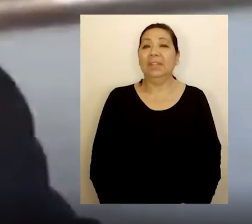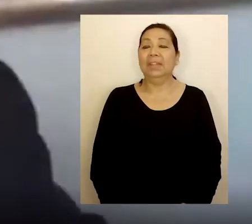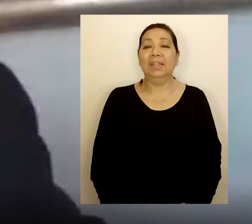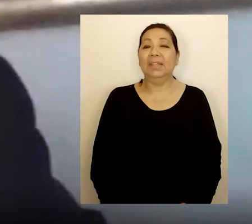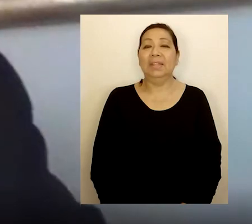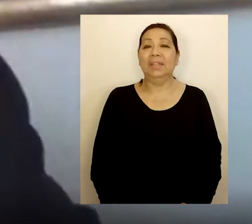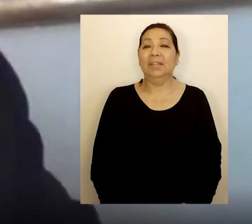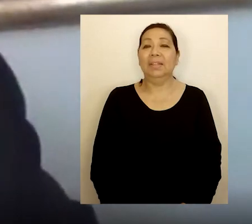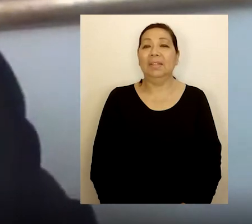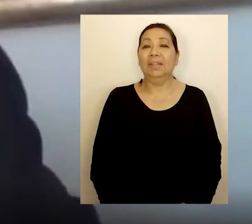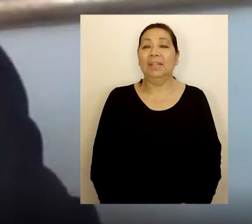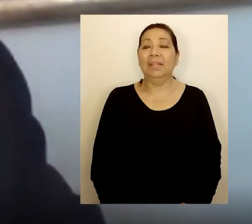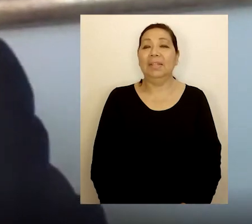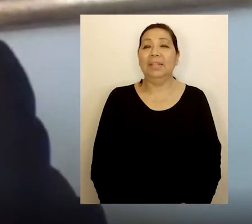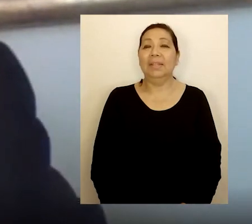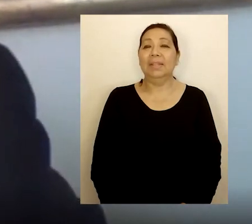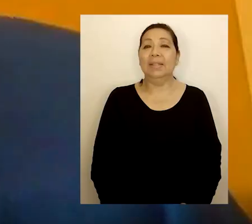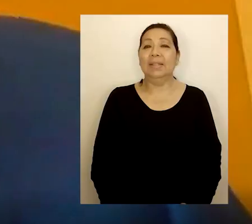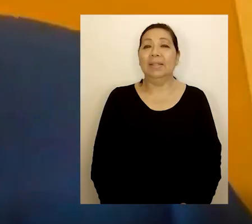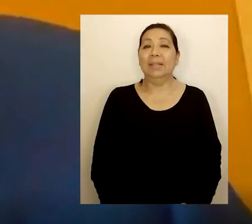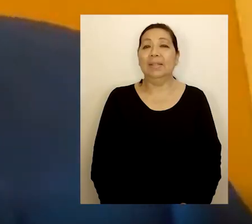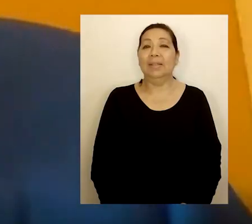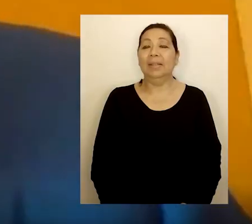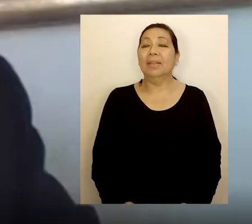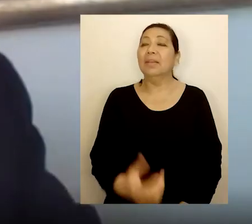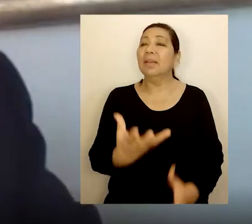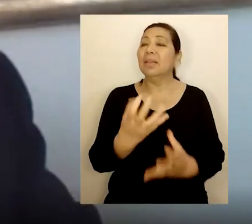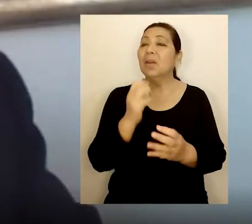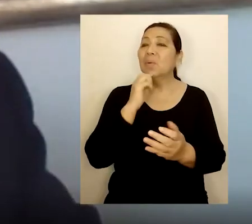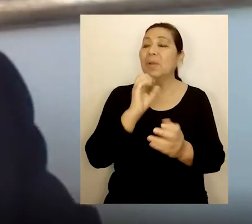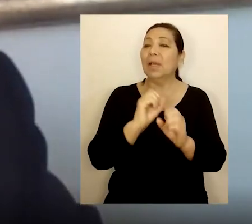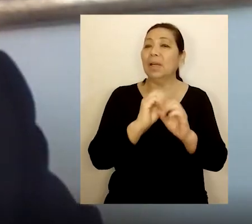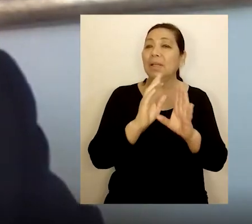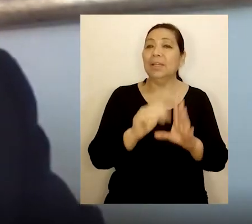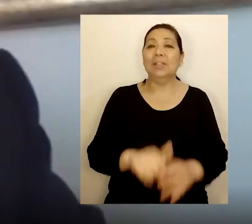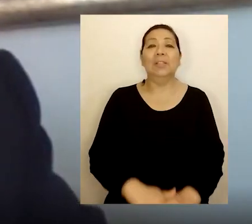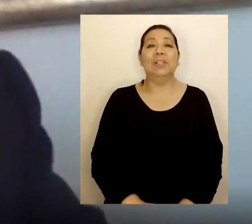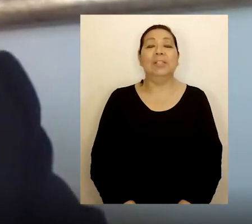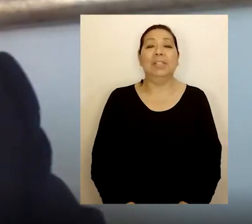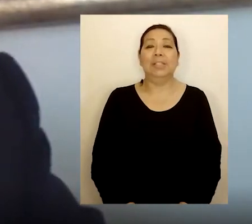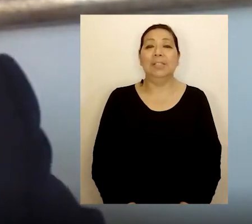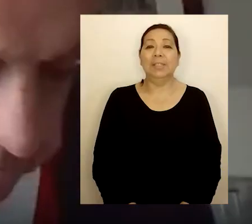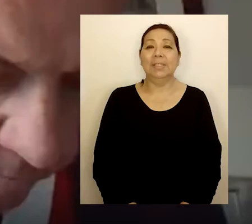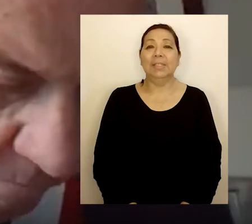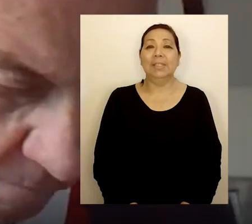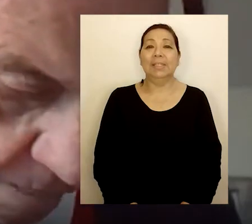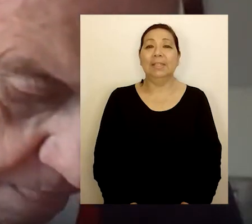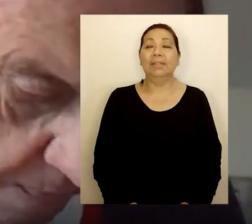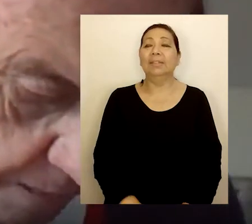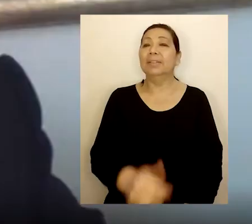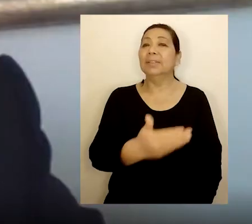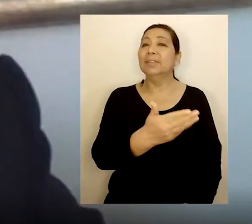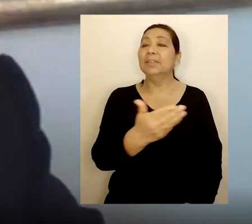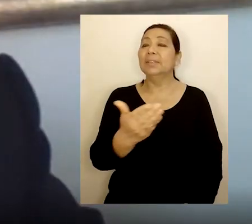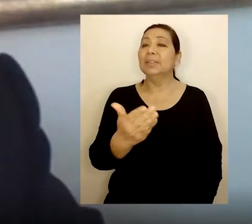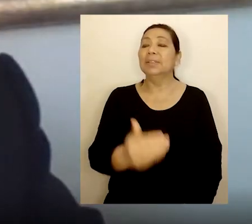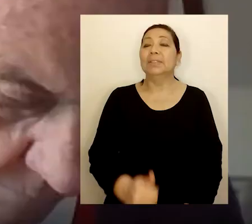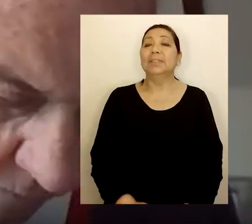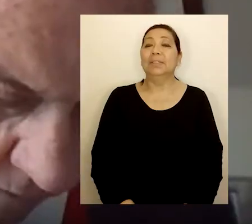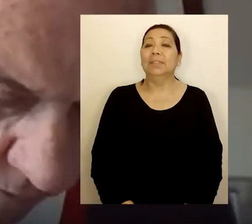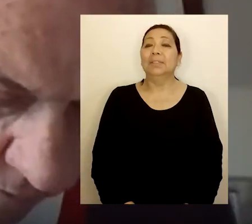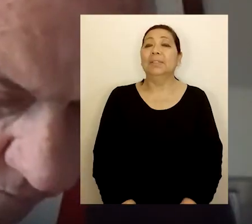Presidenta, yo quería pedir una aclaración al señor.